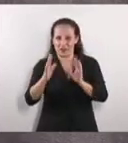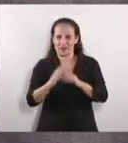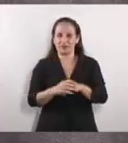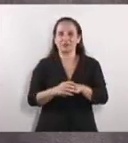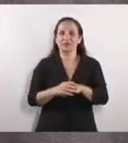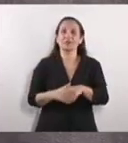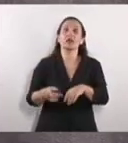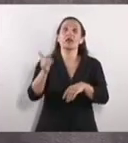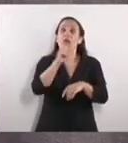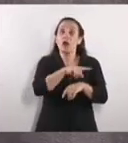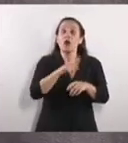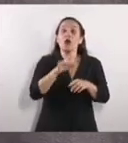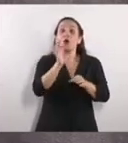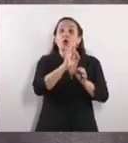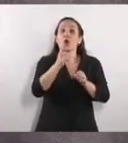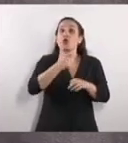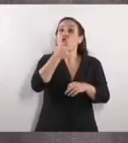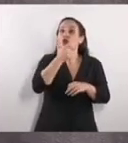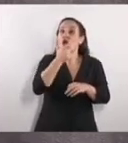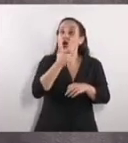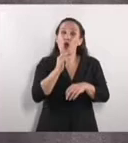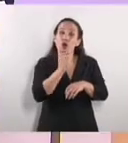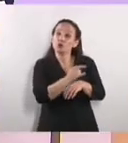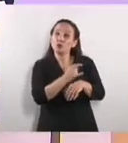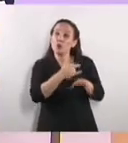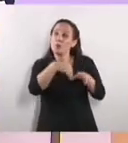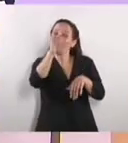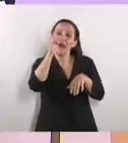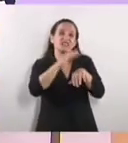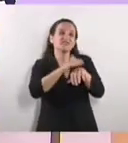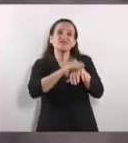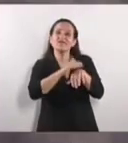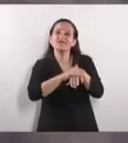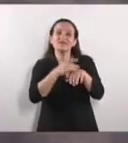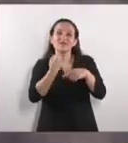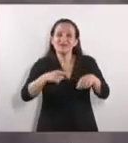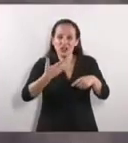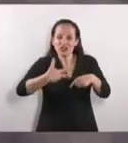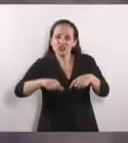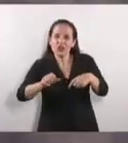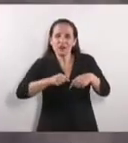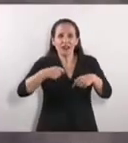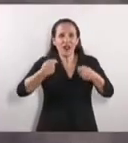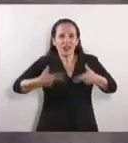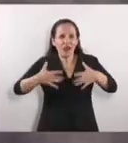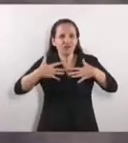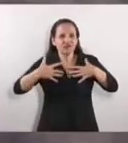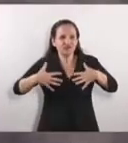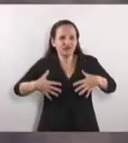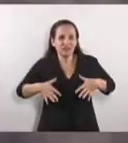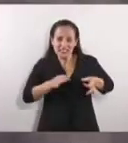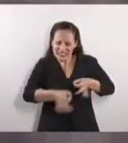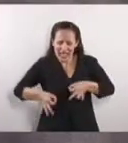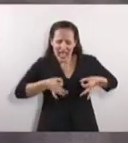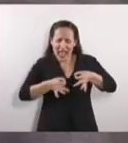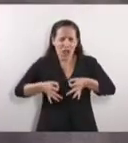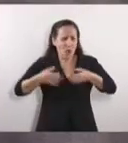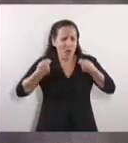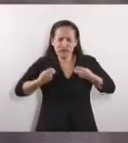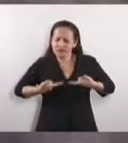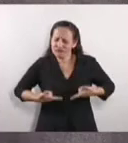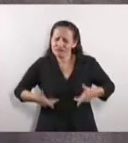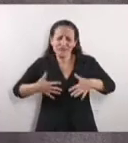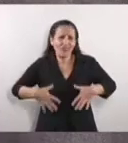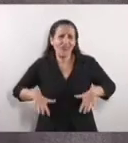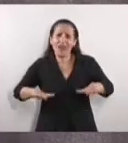rojos van a ser las células encargadas principalmente de transportar el oxígeno hacia todas las células del cuerpo, entre algunas